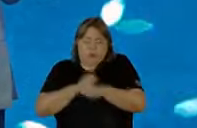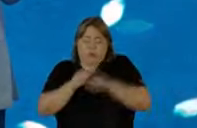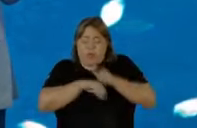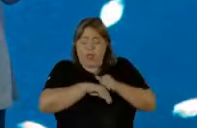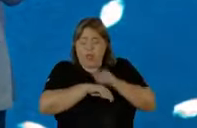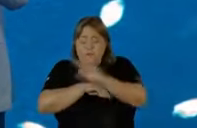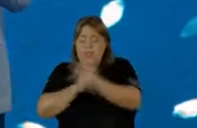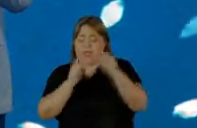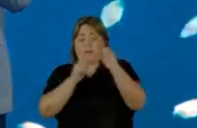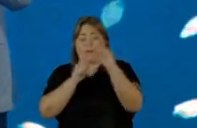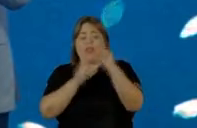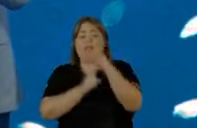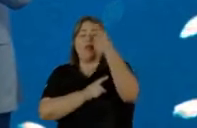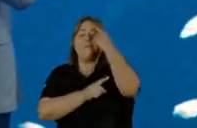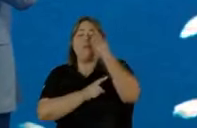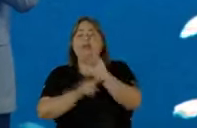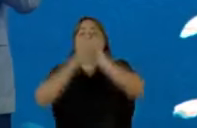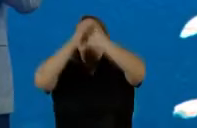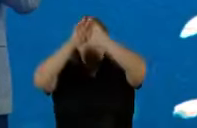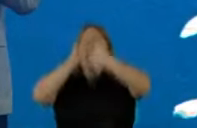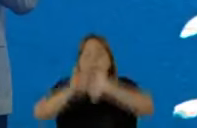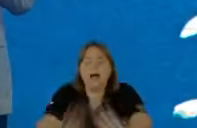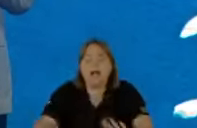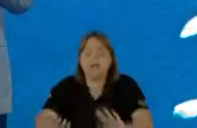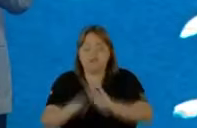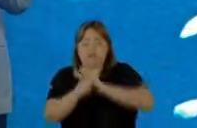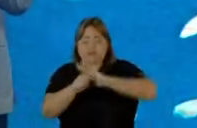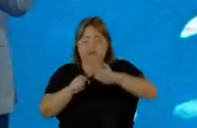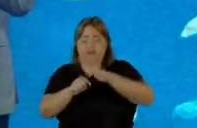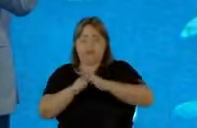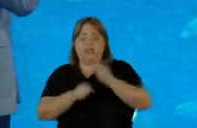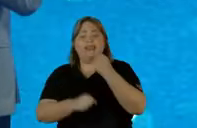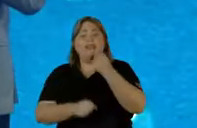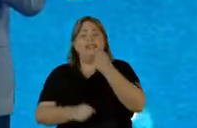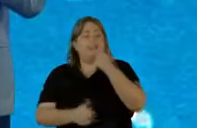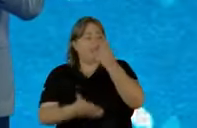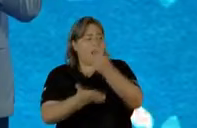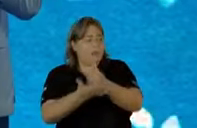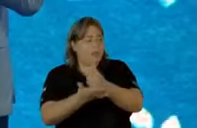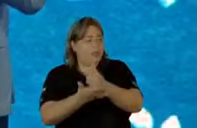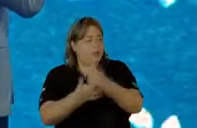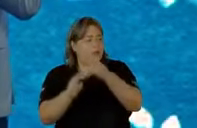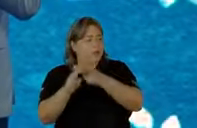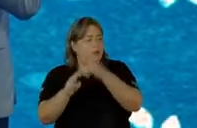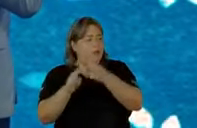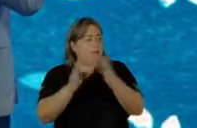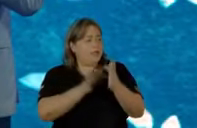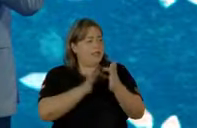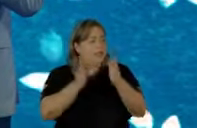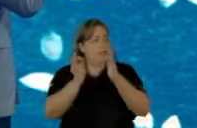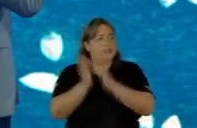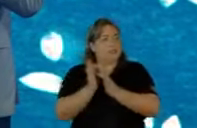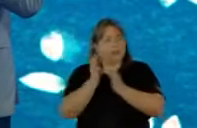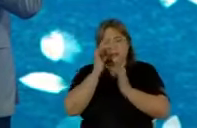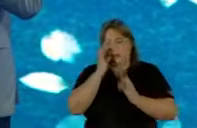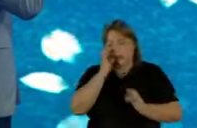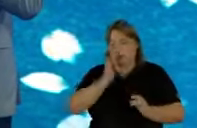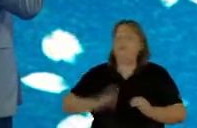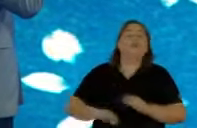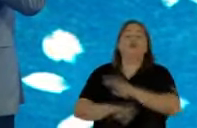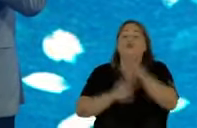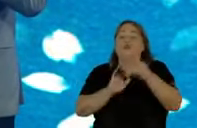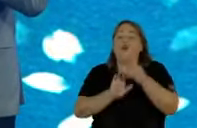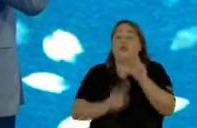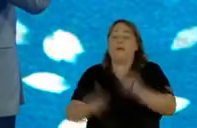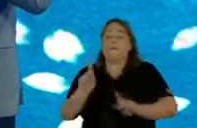palabra para que haya paz y paz en abundancia. Alguien dice amén conmigo. En el nombre de Jesús, todos aquellos que estén